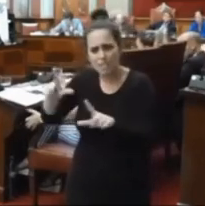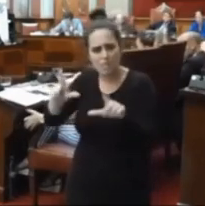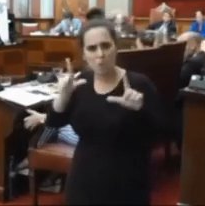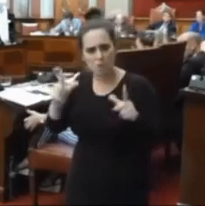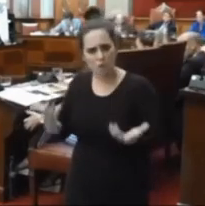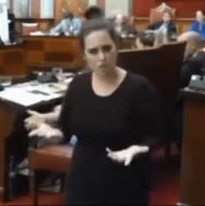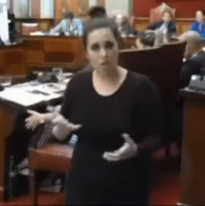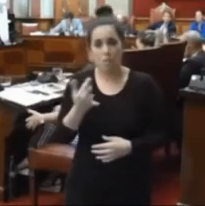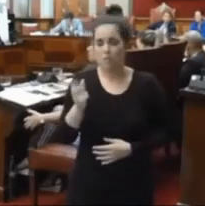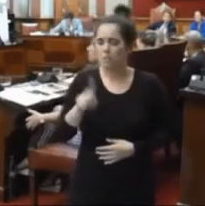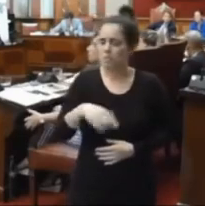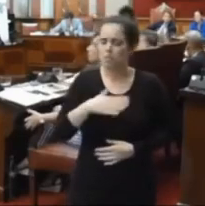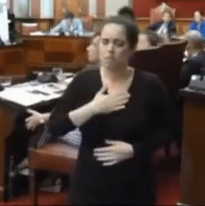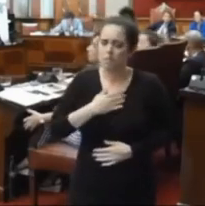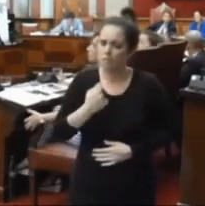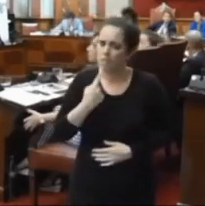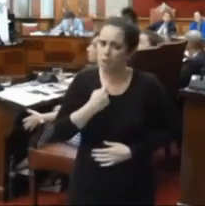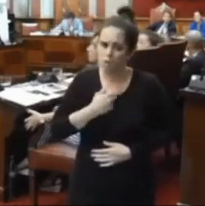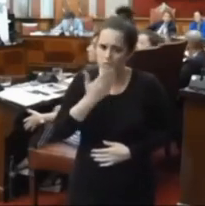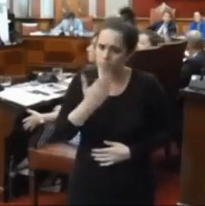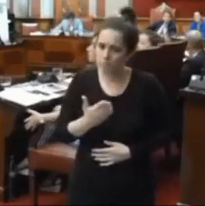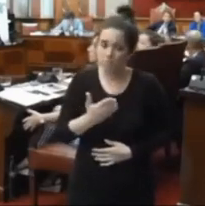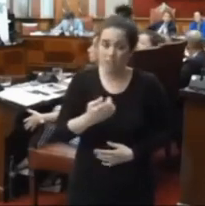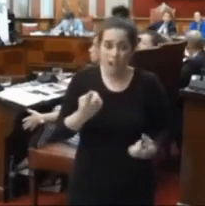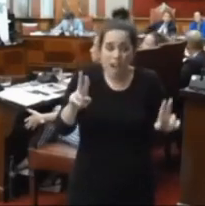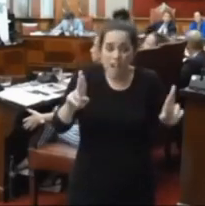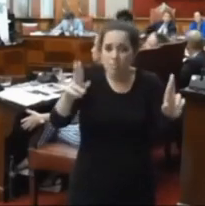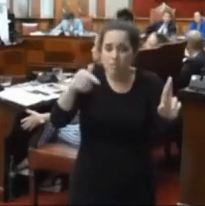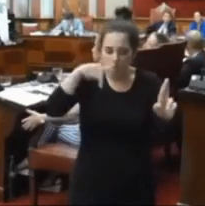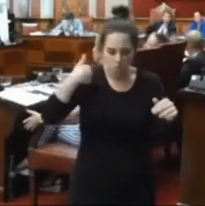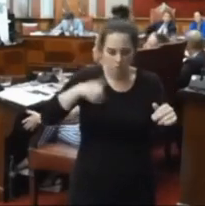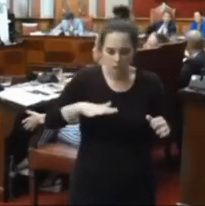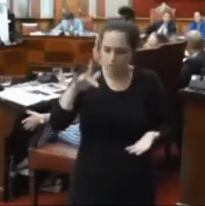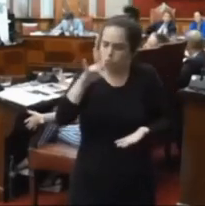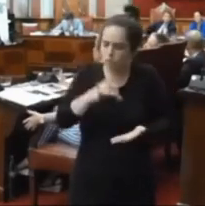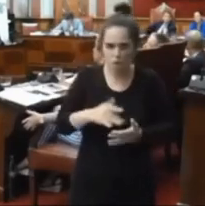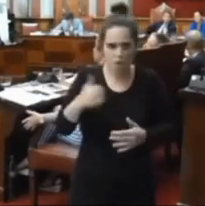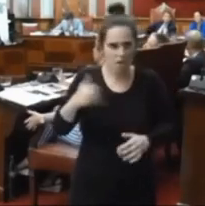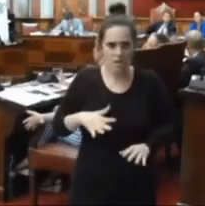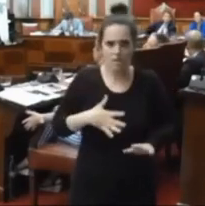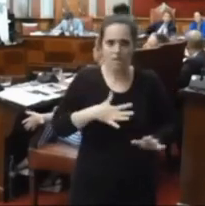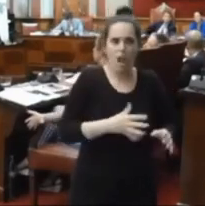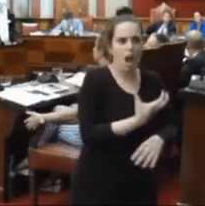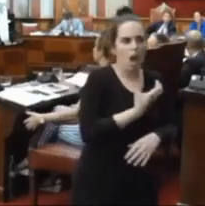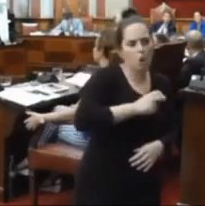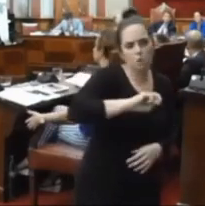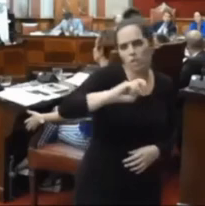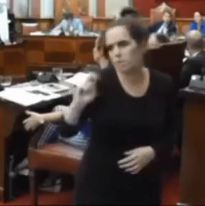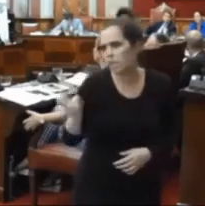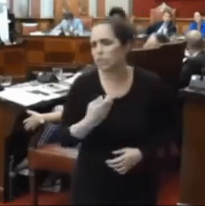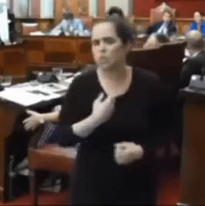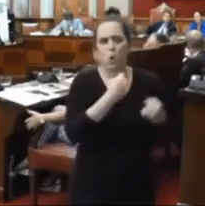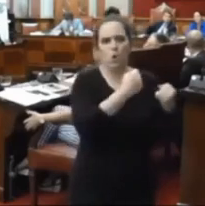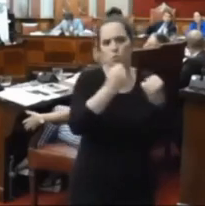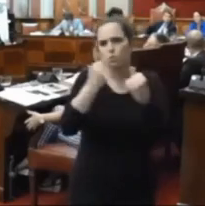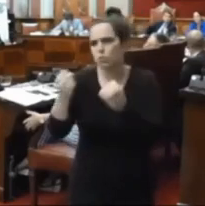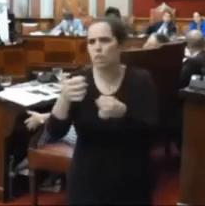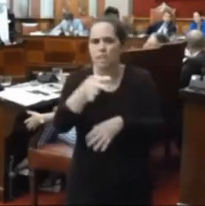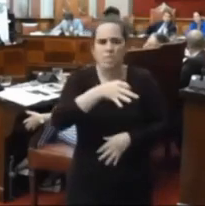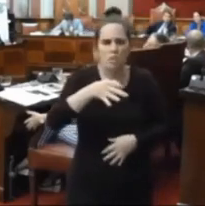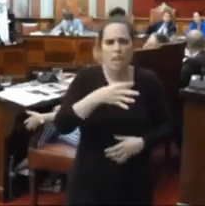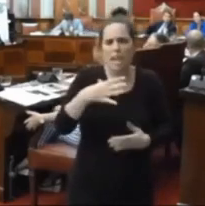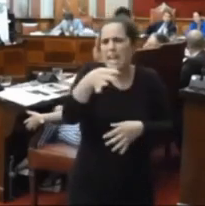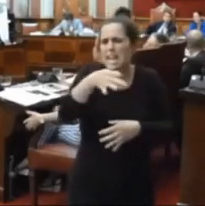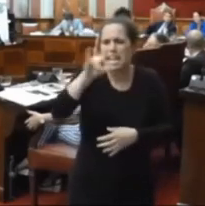corazón, esperamos que haya llegado el momento, que todos los ayuntamientos, instituciones insulares de todas las islas,